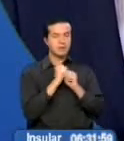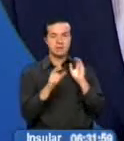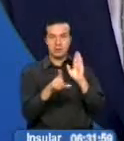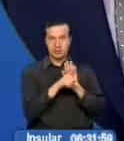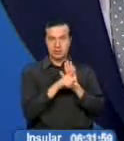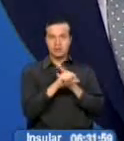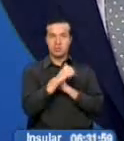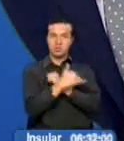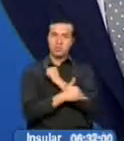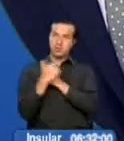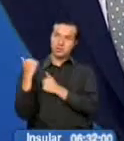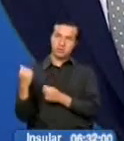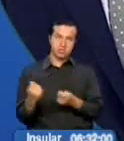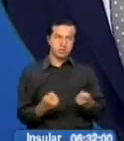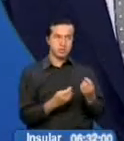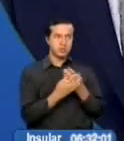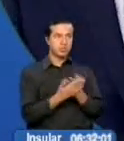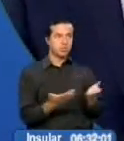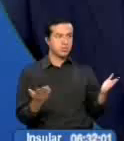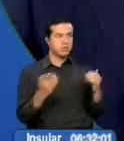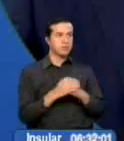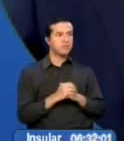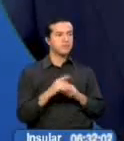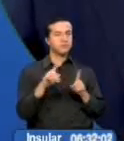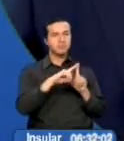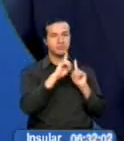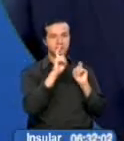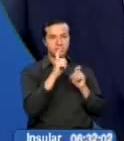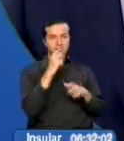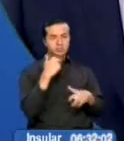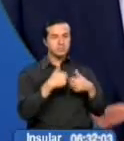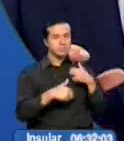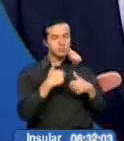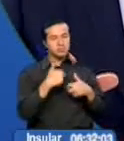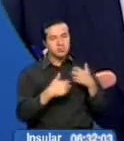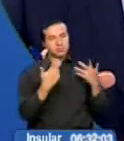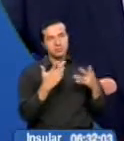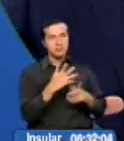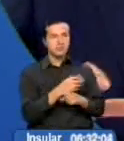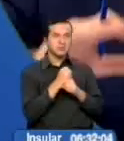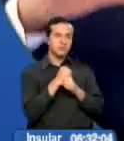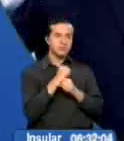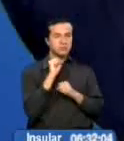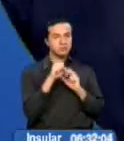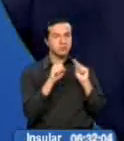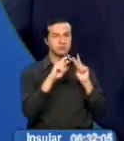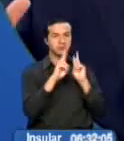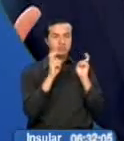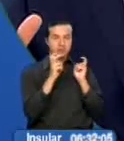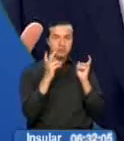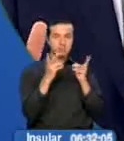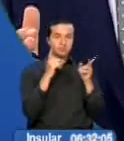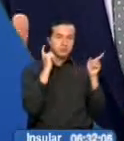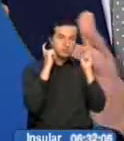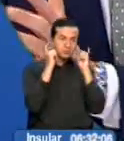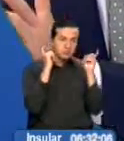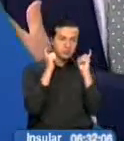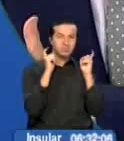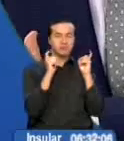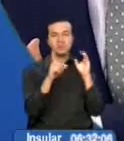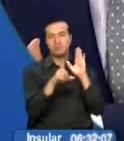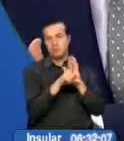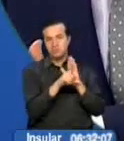para atraer inversiones. A ver, el problema más allá de la seguridad jurídica en términos de marcos regulatorios,